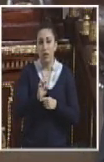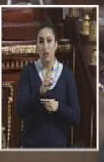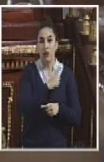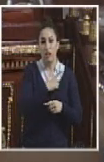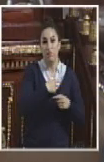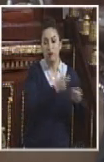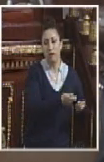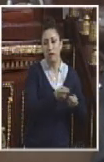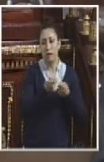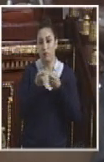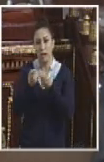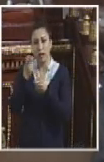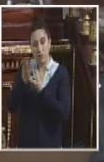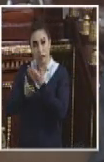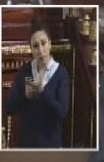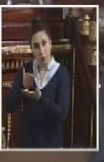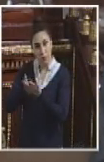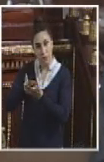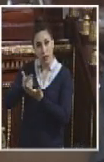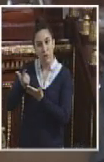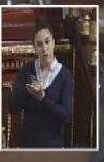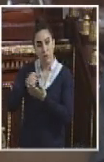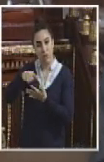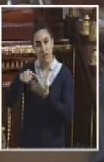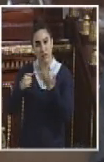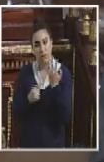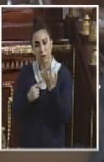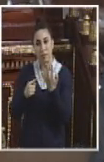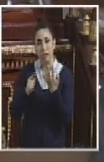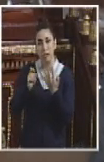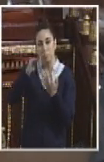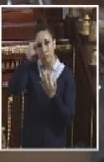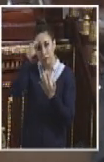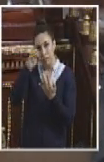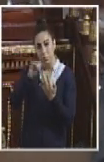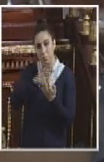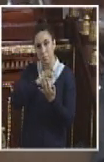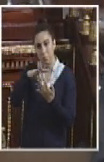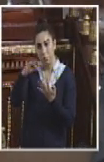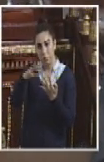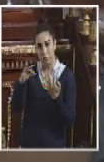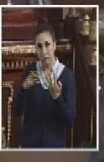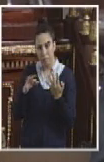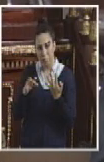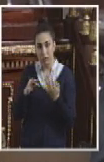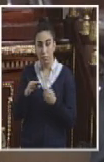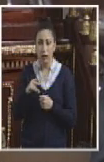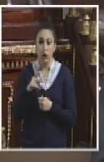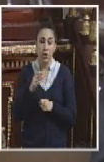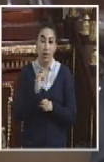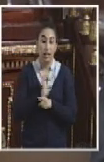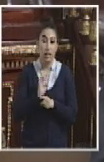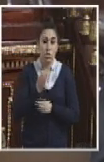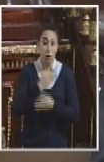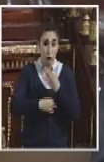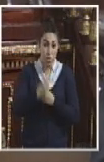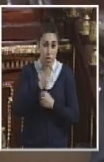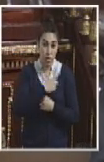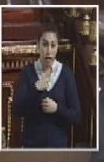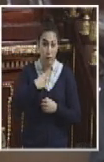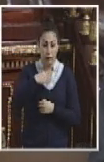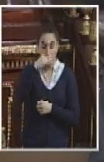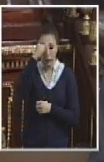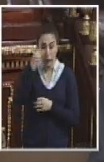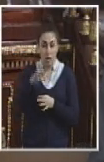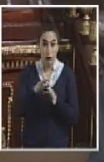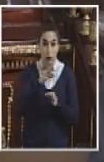esa propuesta de designación de entre las personas consideradas en la terna. Asimismo, la propuesta debió razonar el